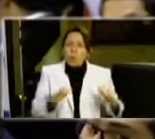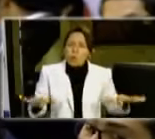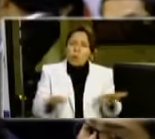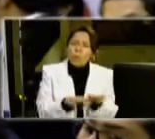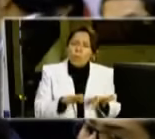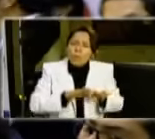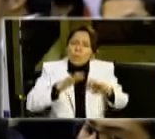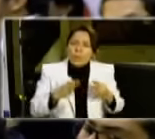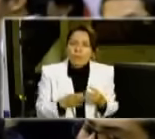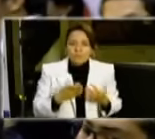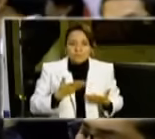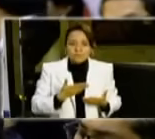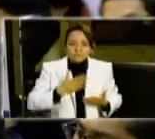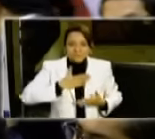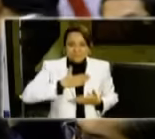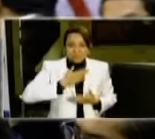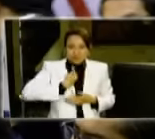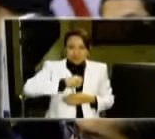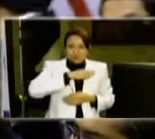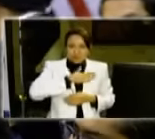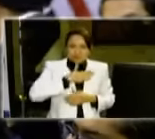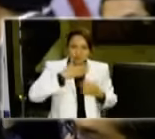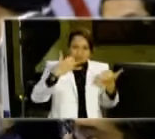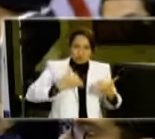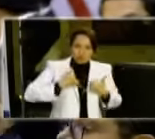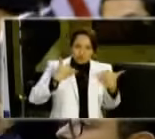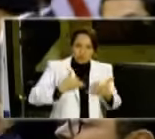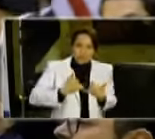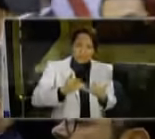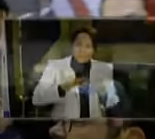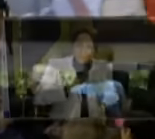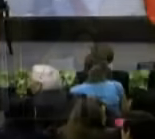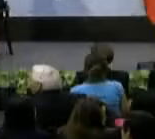esta transformación de instituciones para la nueva globalización.